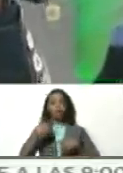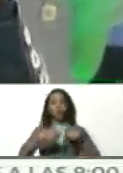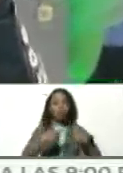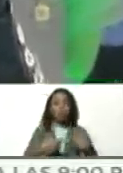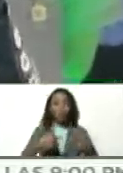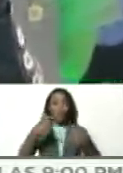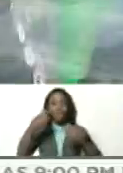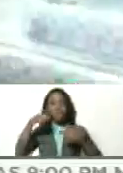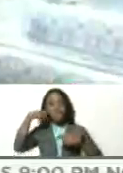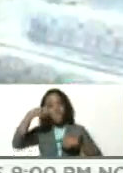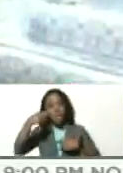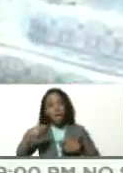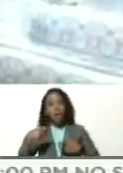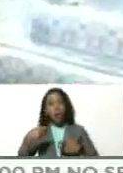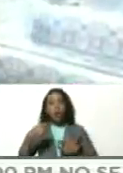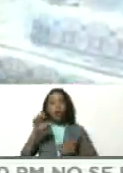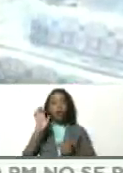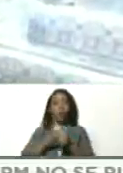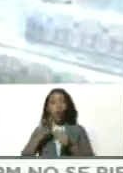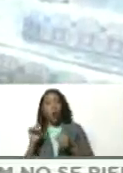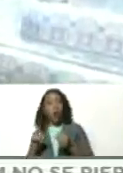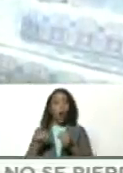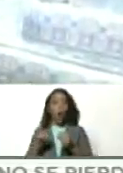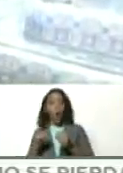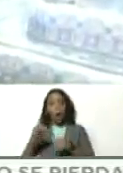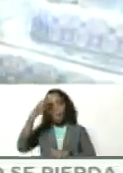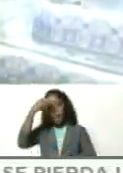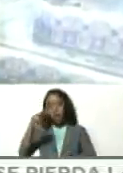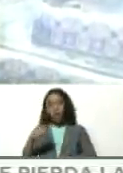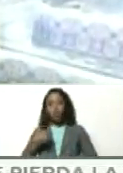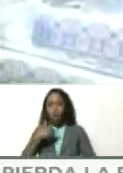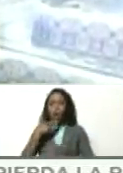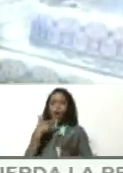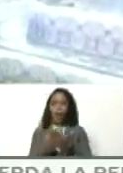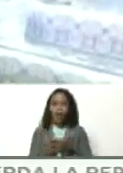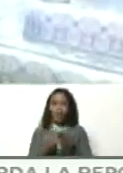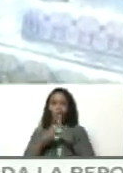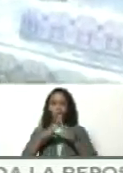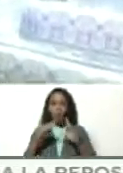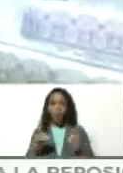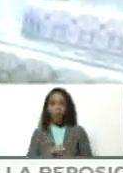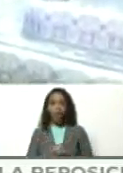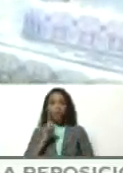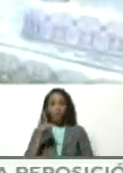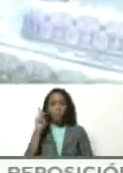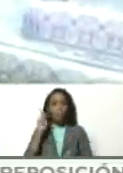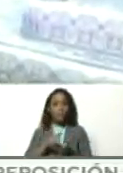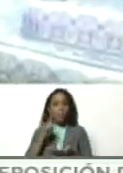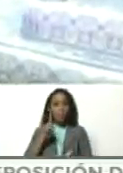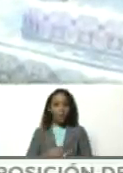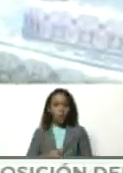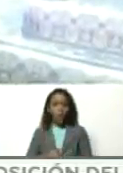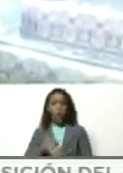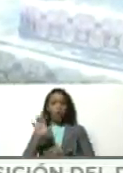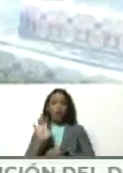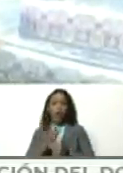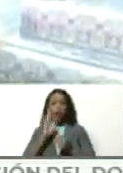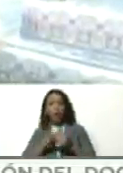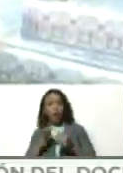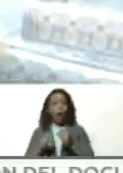cantor mexicano. Le agradezco toda su presencia, sus